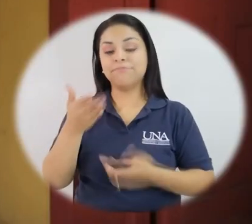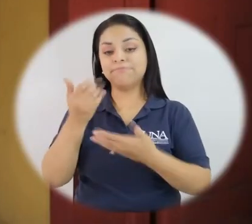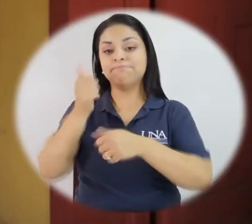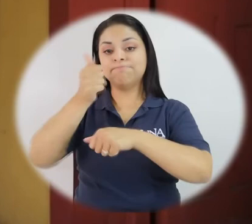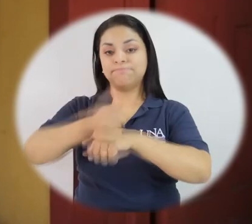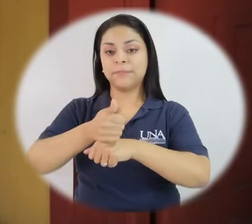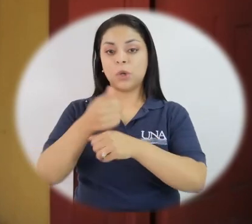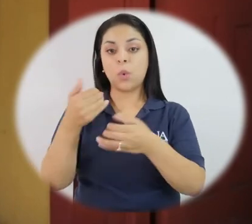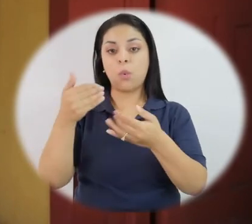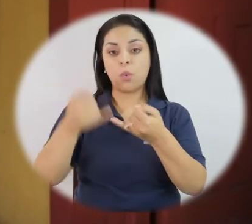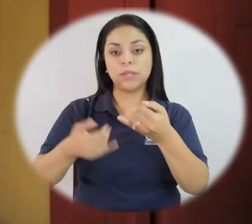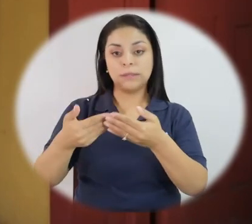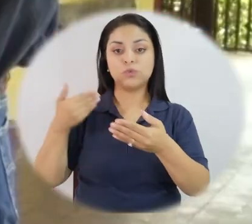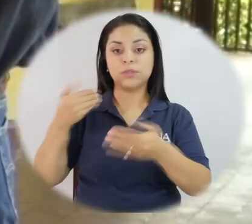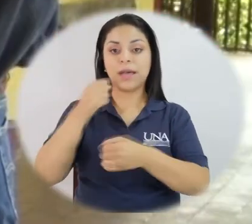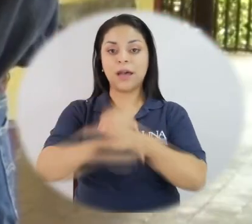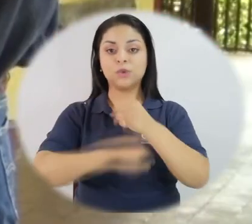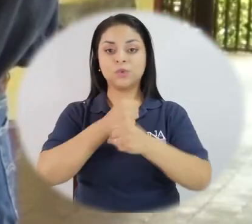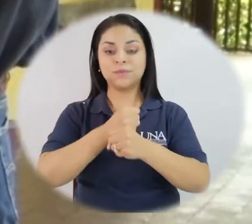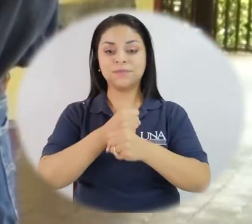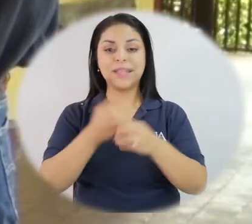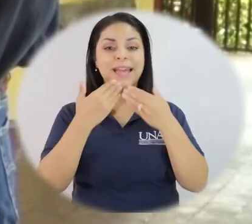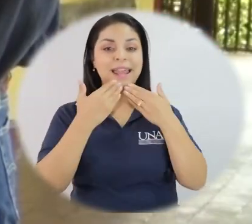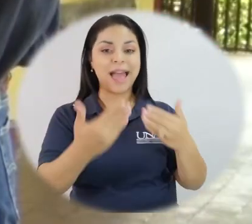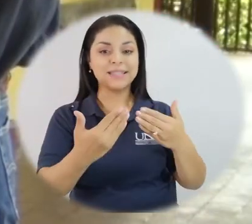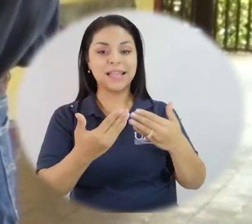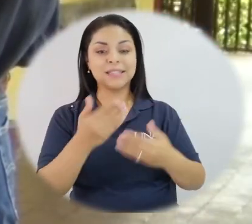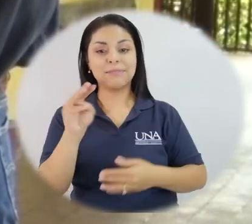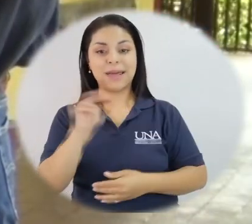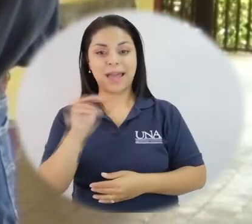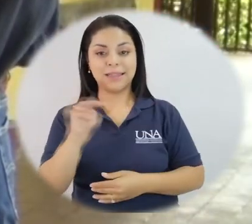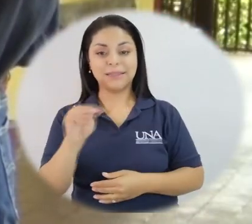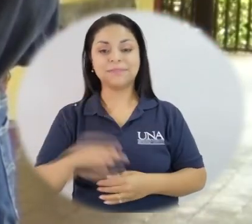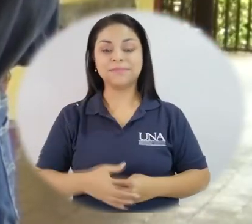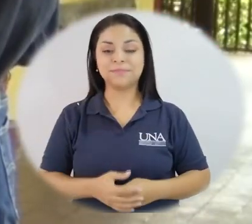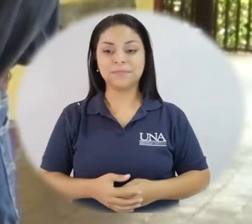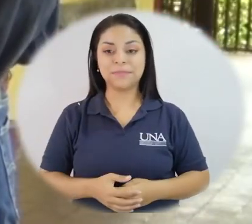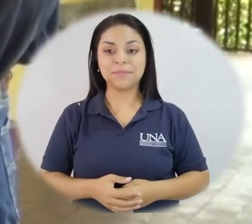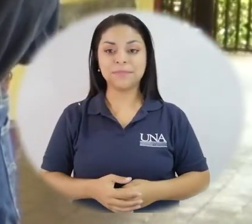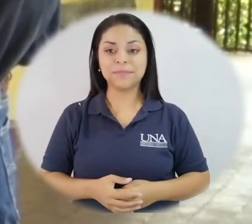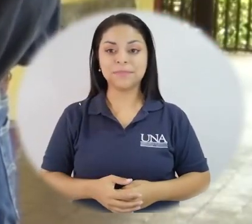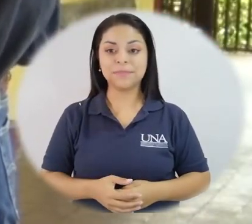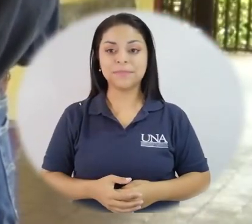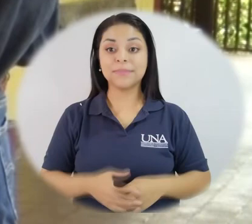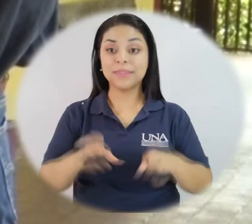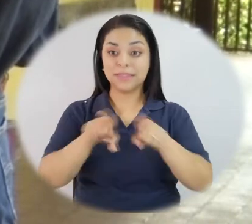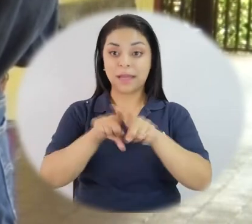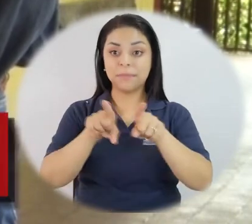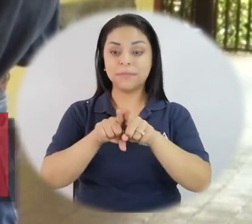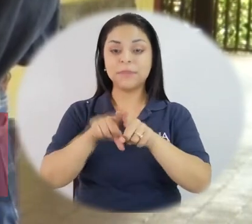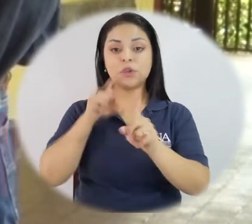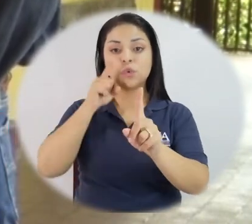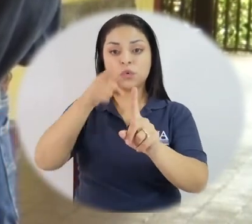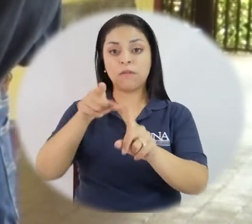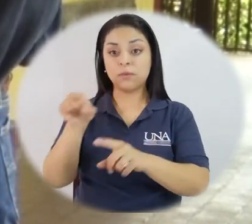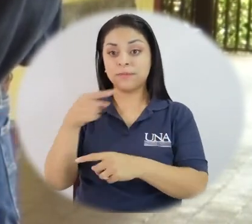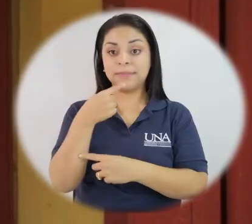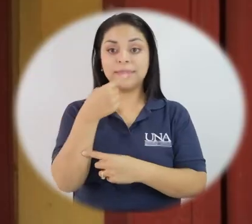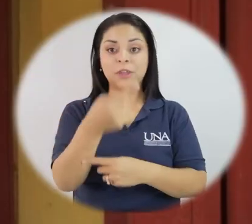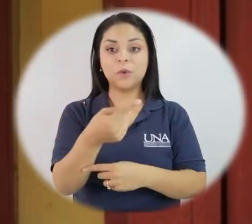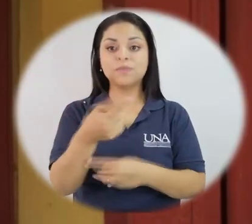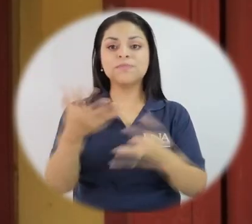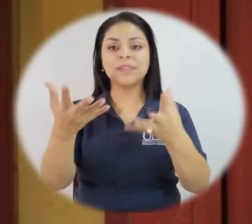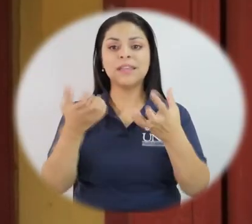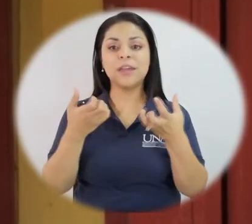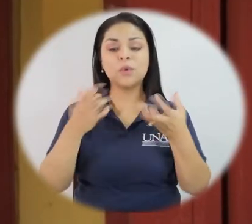durante estos últimos años. Muchísimas gracias, doña Margarita. También, en relación a lo que nos menciona, nos gustaría que nos